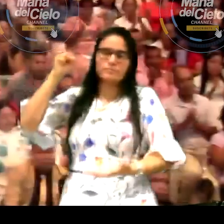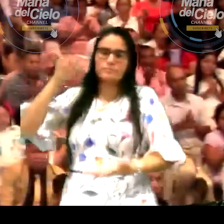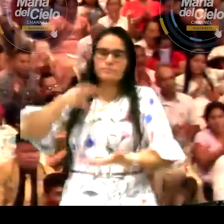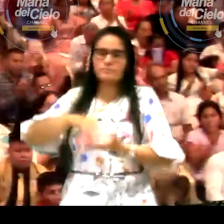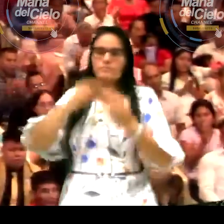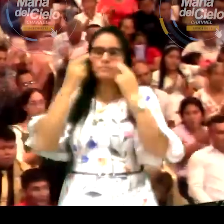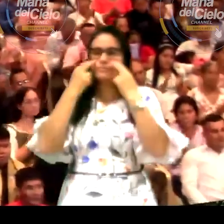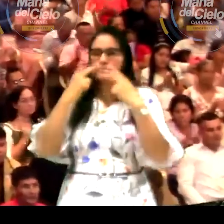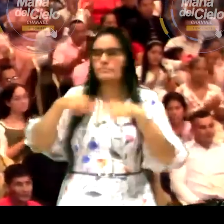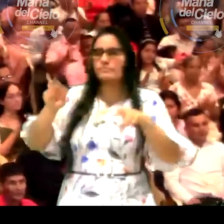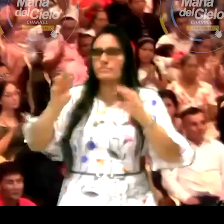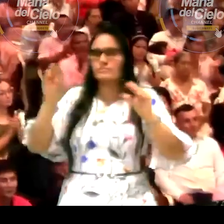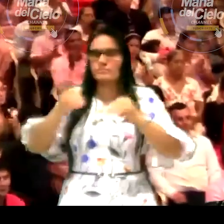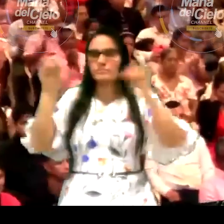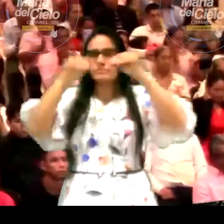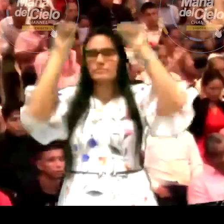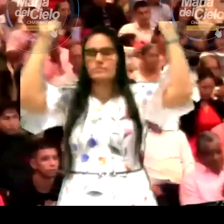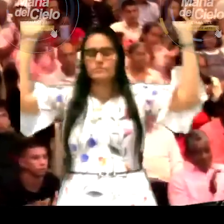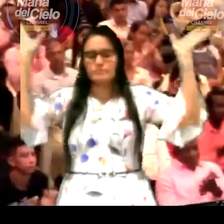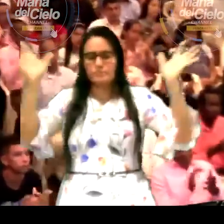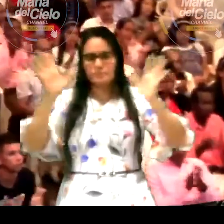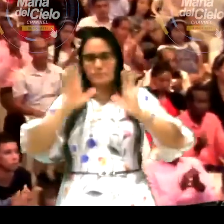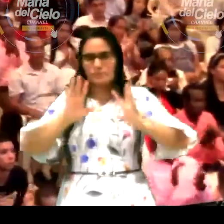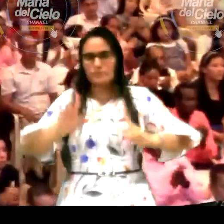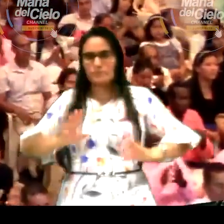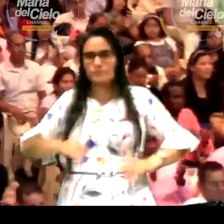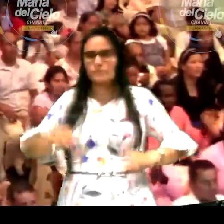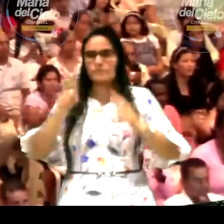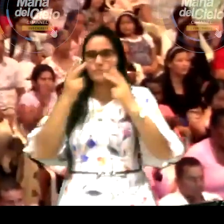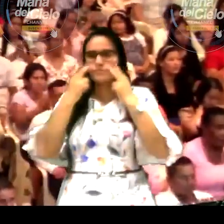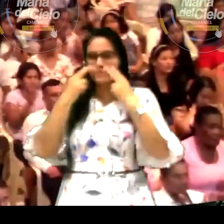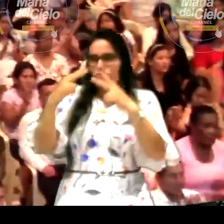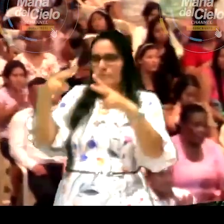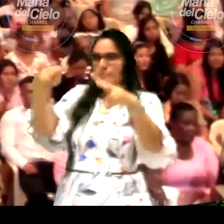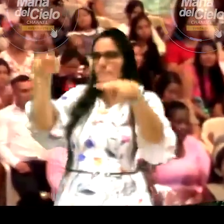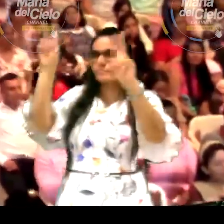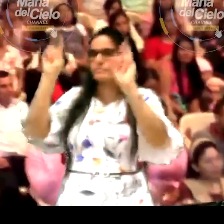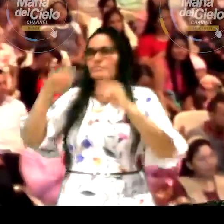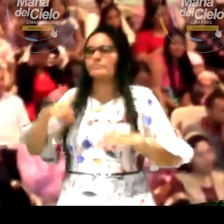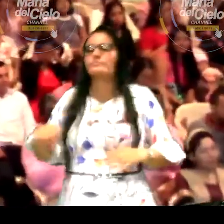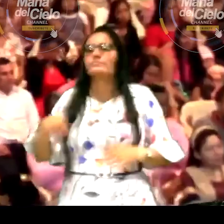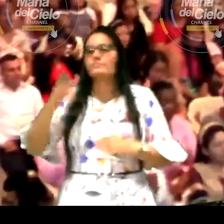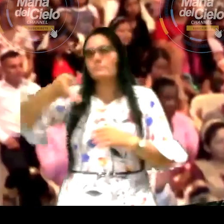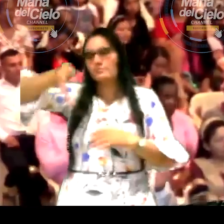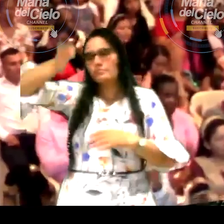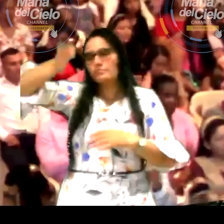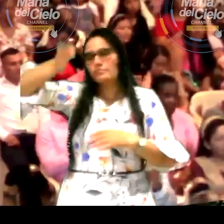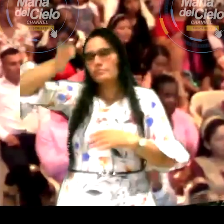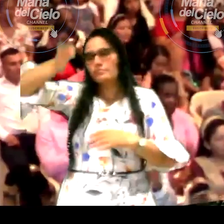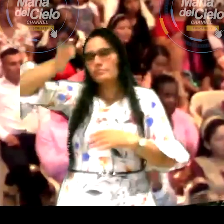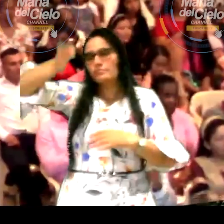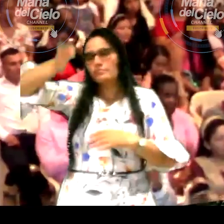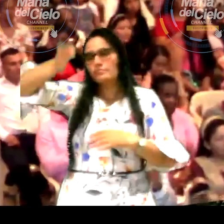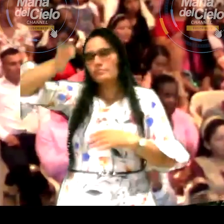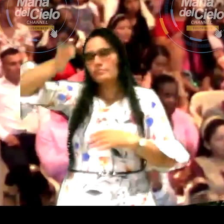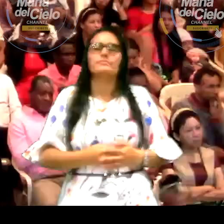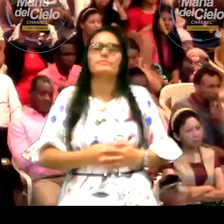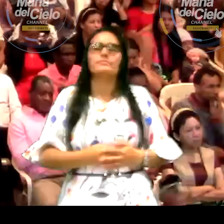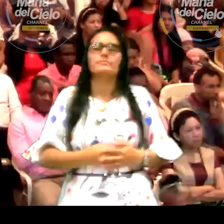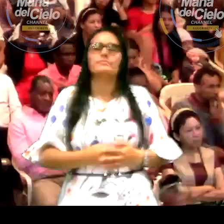Dios. Pastor, vas a ver la gloria de Dios en tu ministerio. Vas a ver la gloria de Dios donde Él te ha puesto a